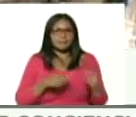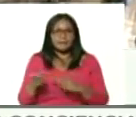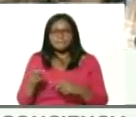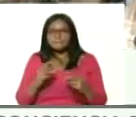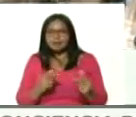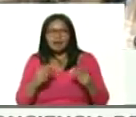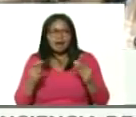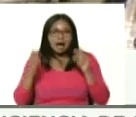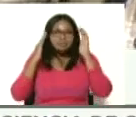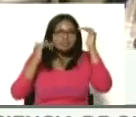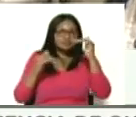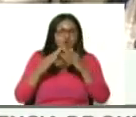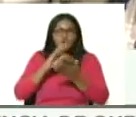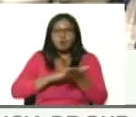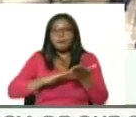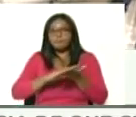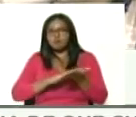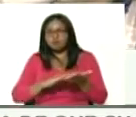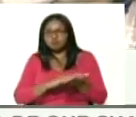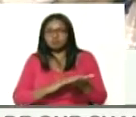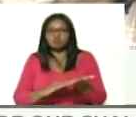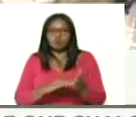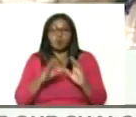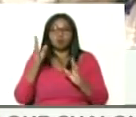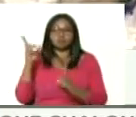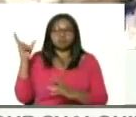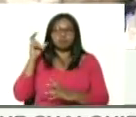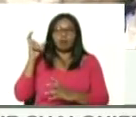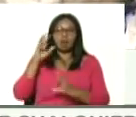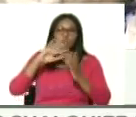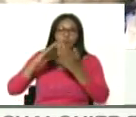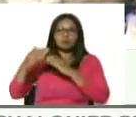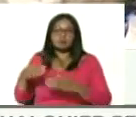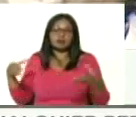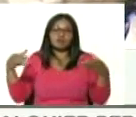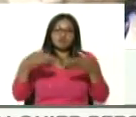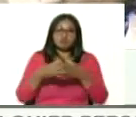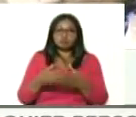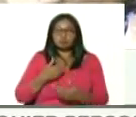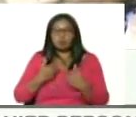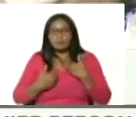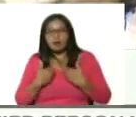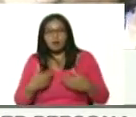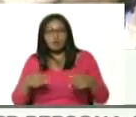allá, atendiendo los problemas, escuchando a la comunidad, preocupados por su gente.